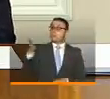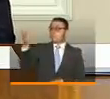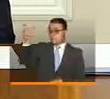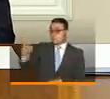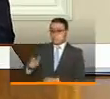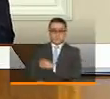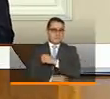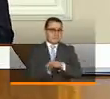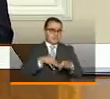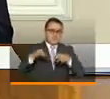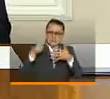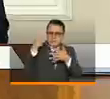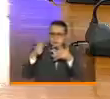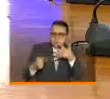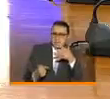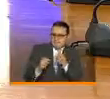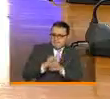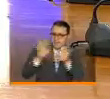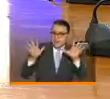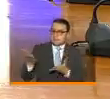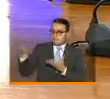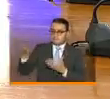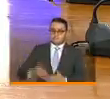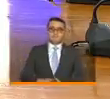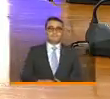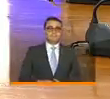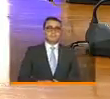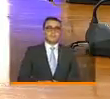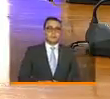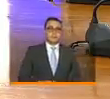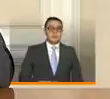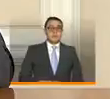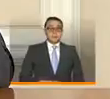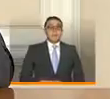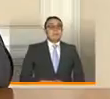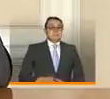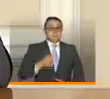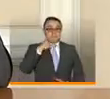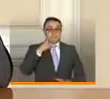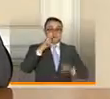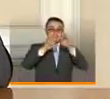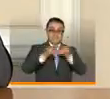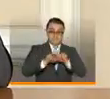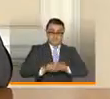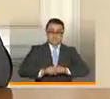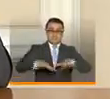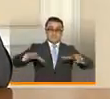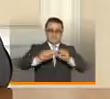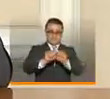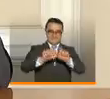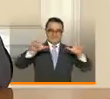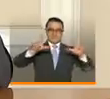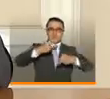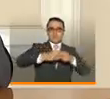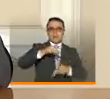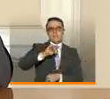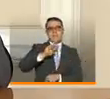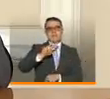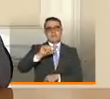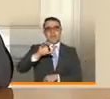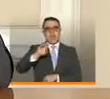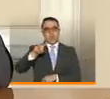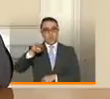algún nivel de detalle adicional. Sí, no, presidente, simplemente que en el portal Mi Vacuna va a estar toda la información, se ha complementado